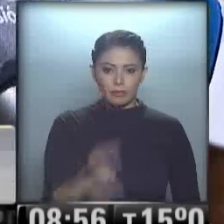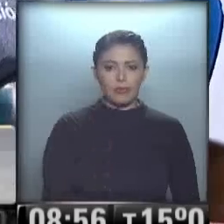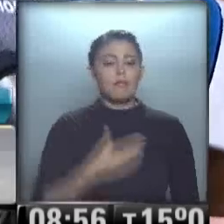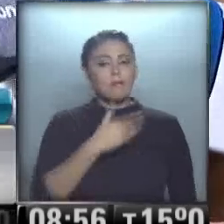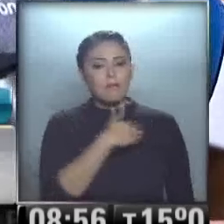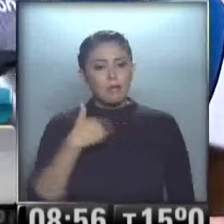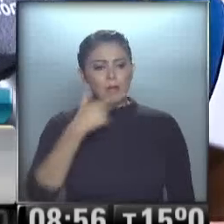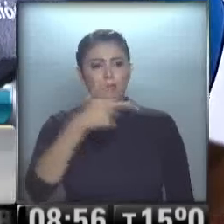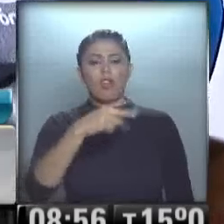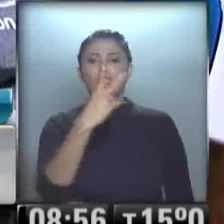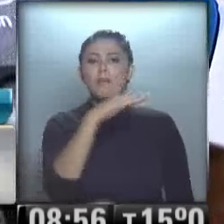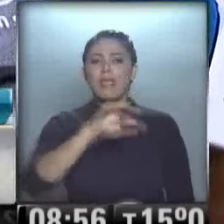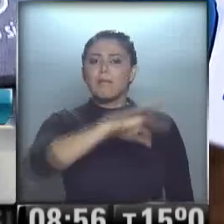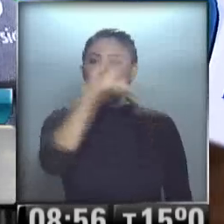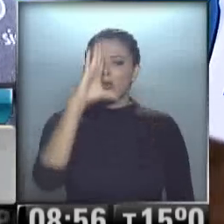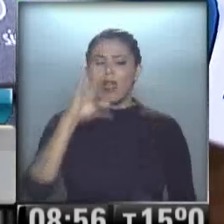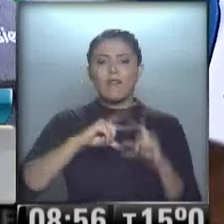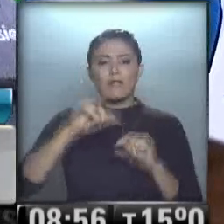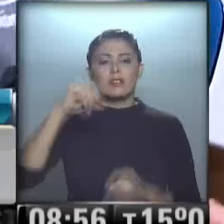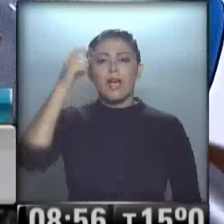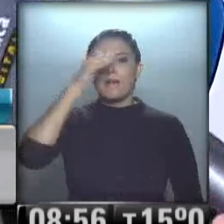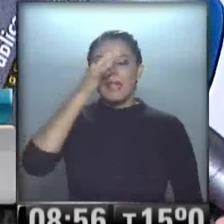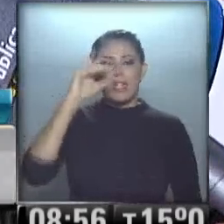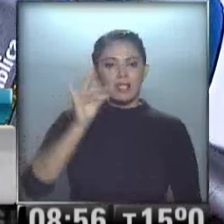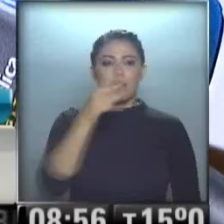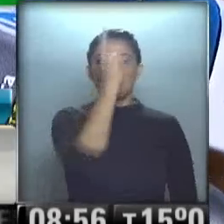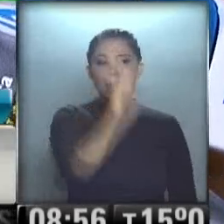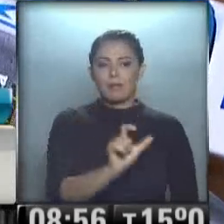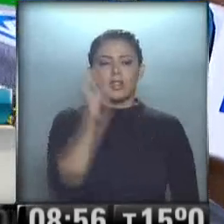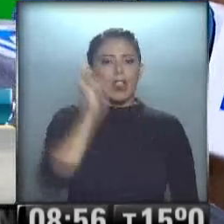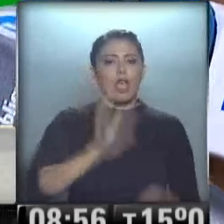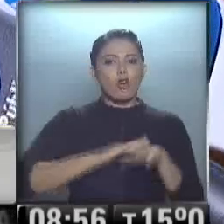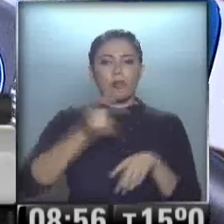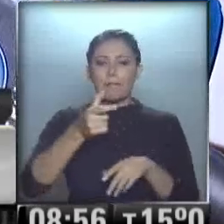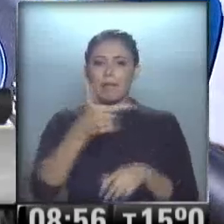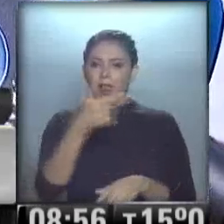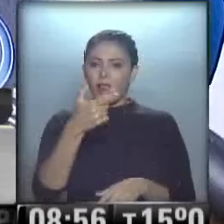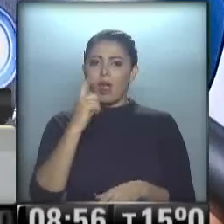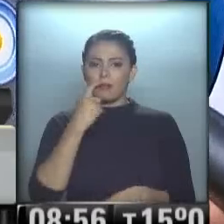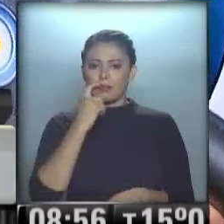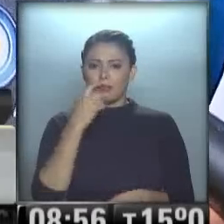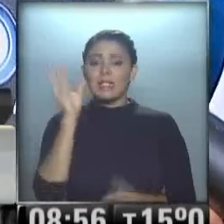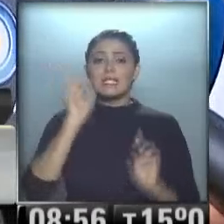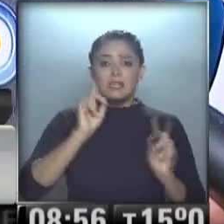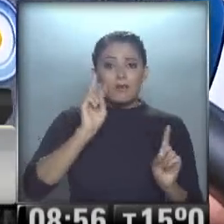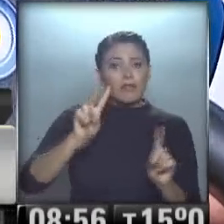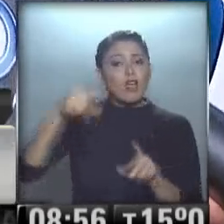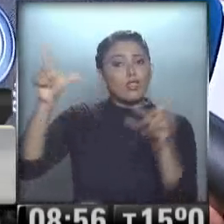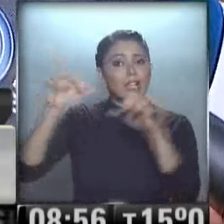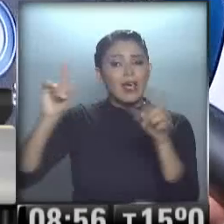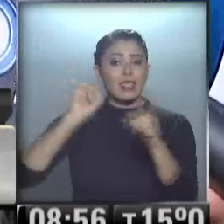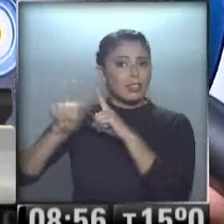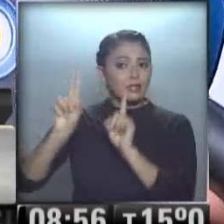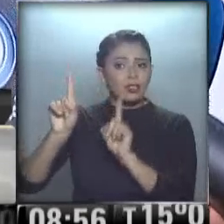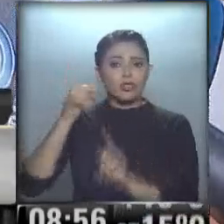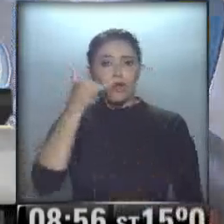papá lo balean a las 2:30 de la mañana del 20 de diciembre fue el primer dío bala de plomo se ve una firmación de un canal de aire donde sale